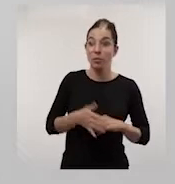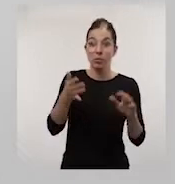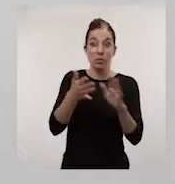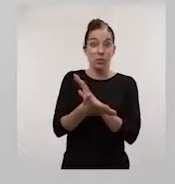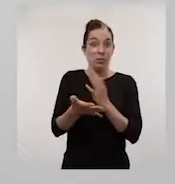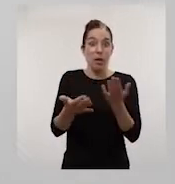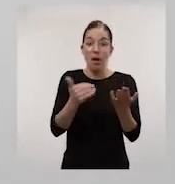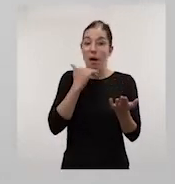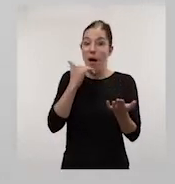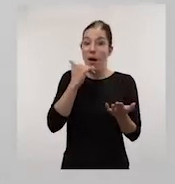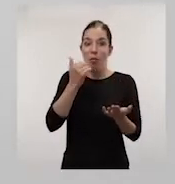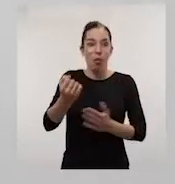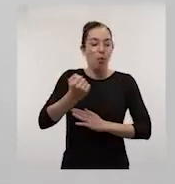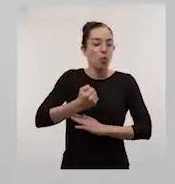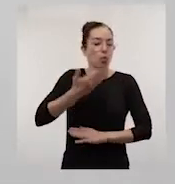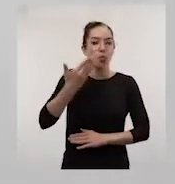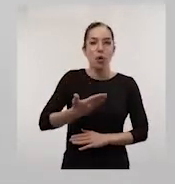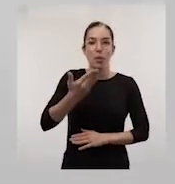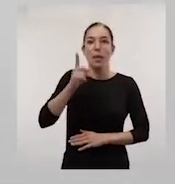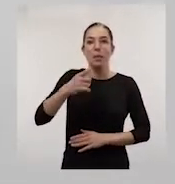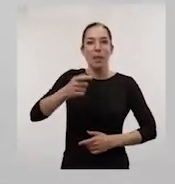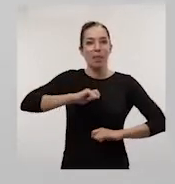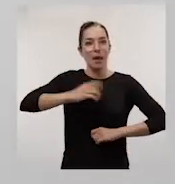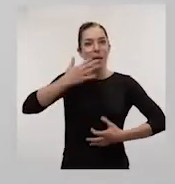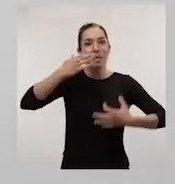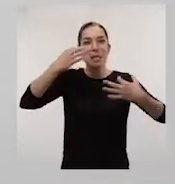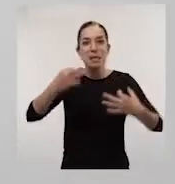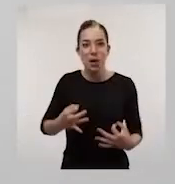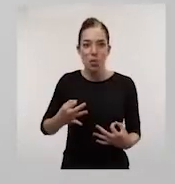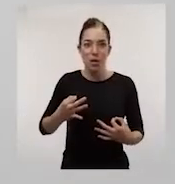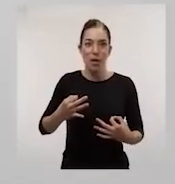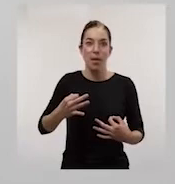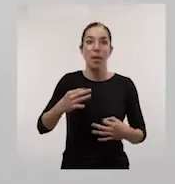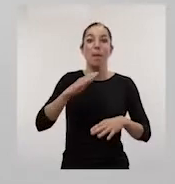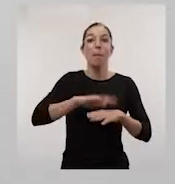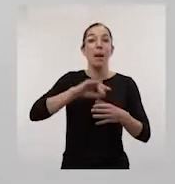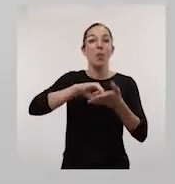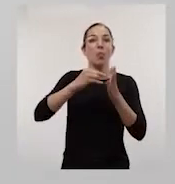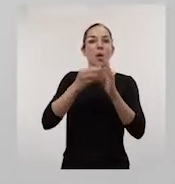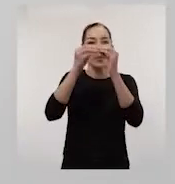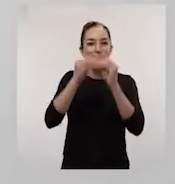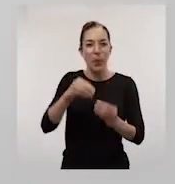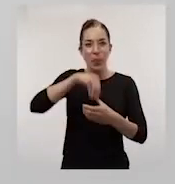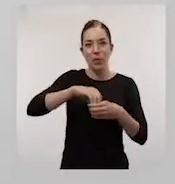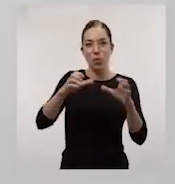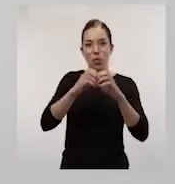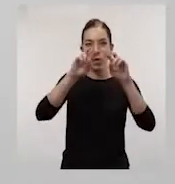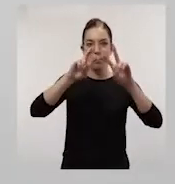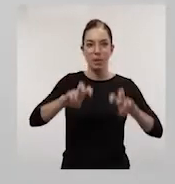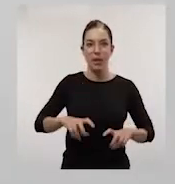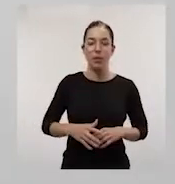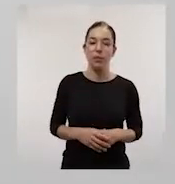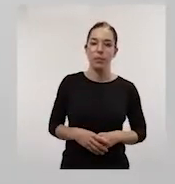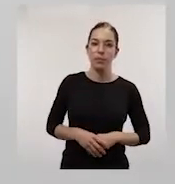lo que sin duda alguna supone un importante apoyo y mucha seguridad en lo que supone el desarrollo del proyecto para el grupo de